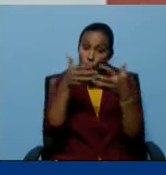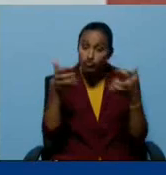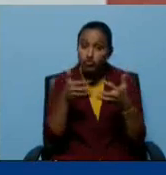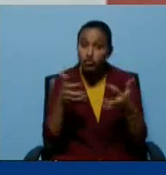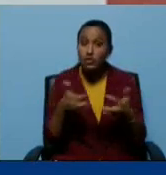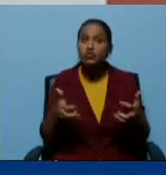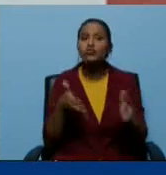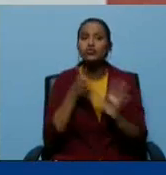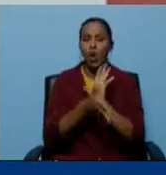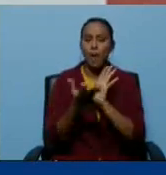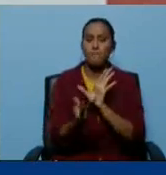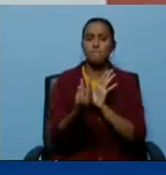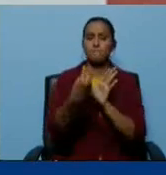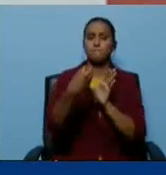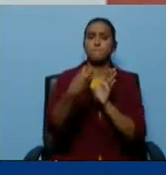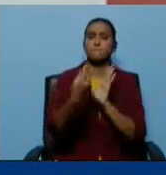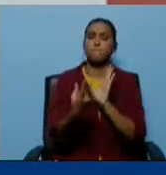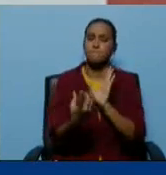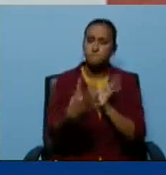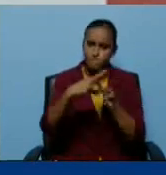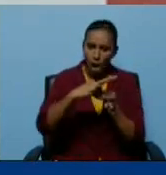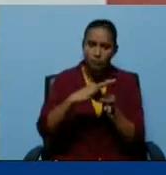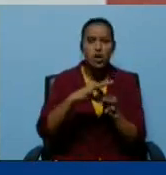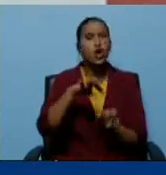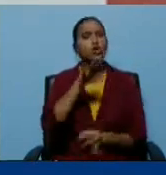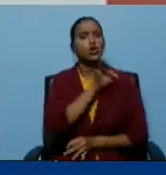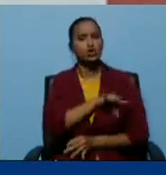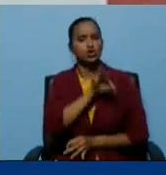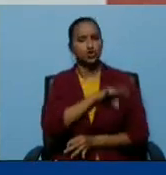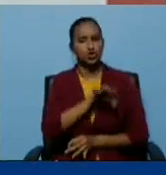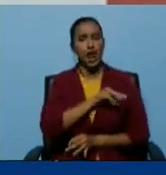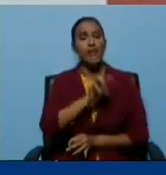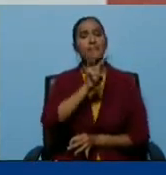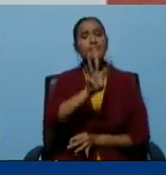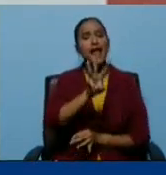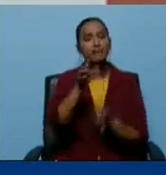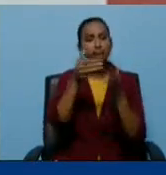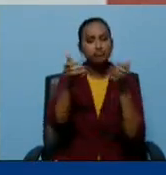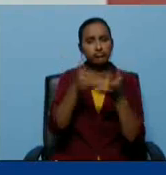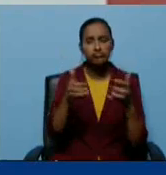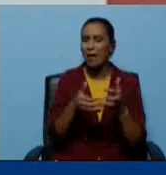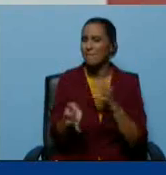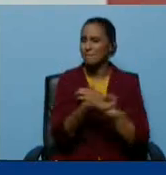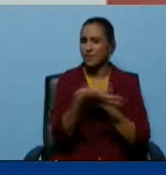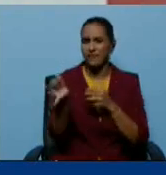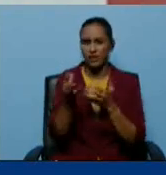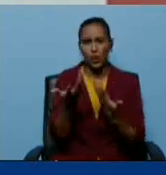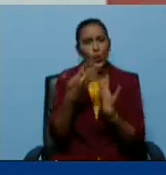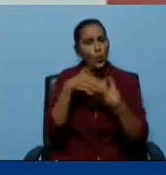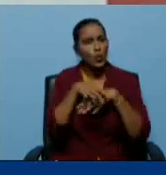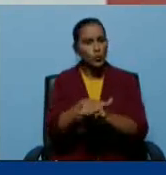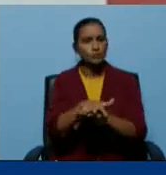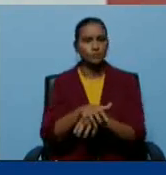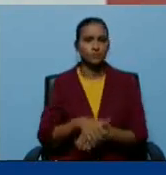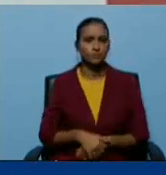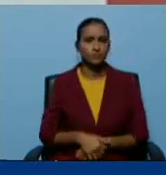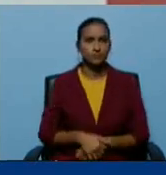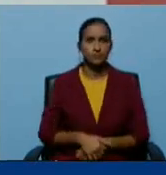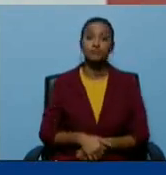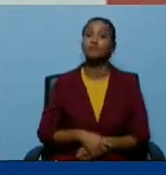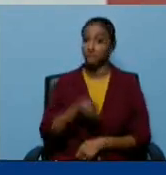abarcan lo social. Y los tres conceptos se integran perfectamente. Hidalgo, tú lo